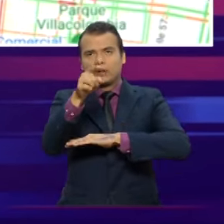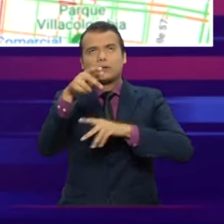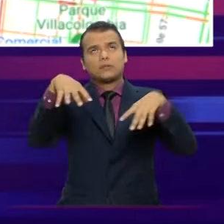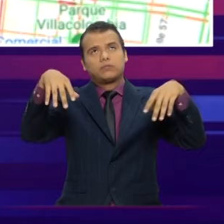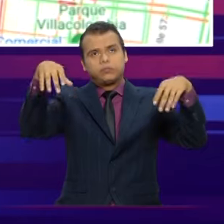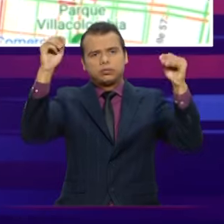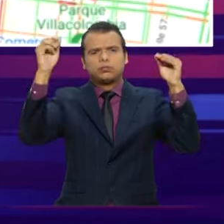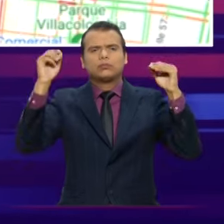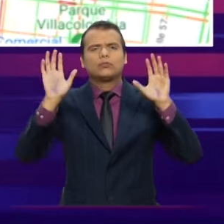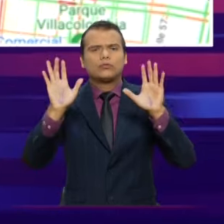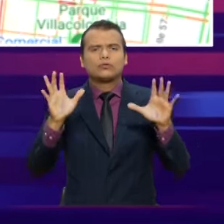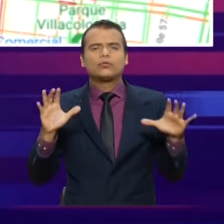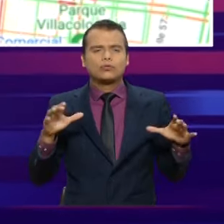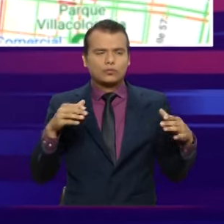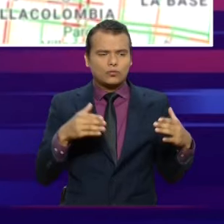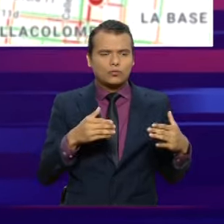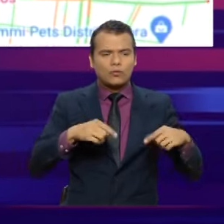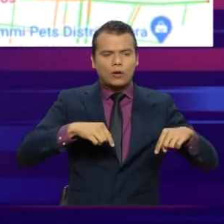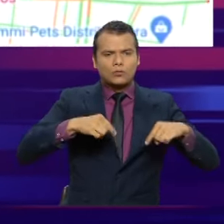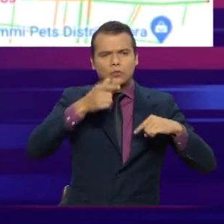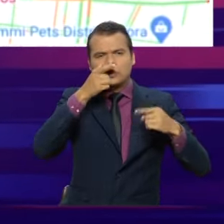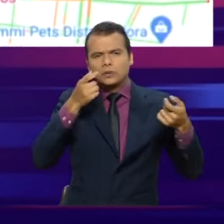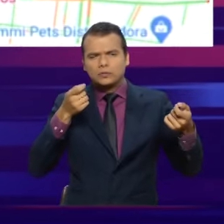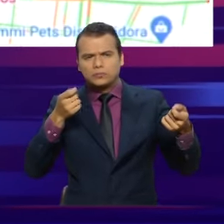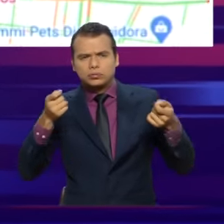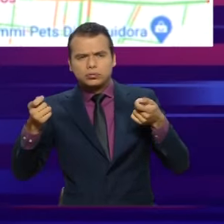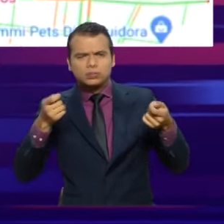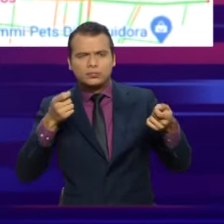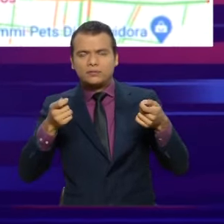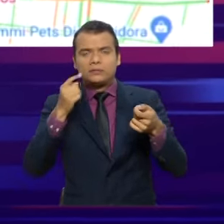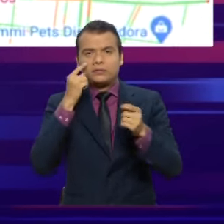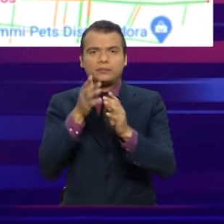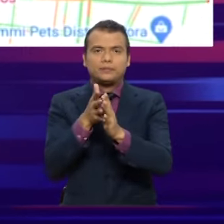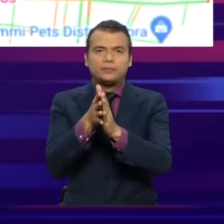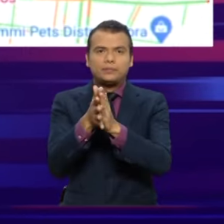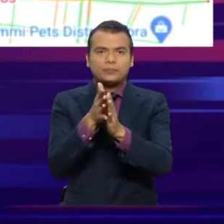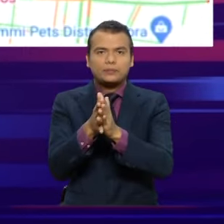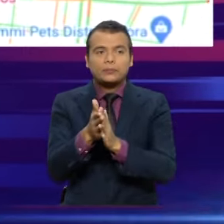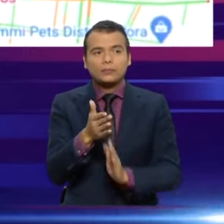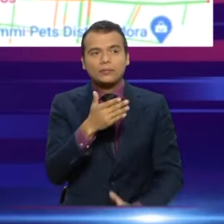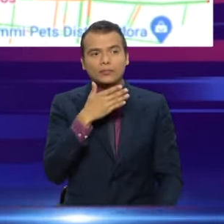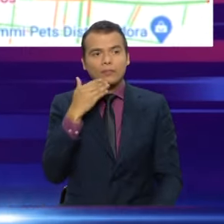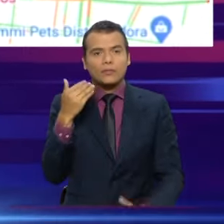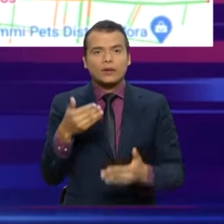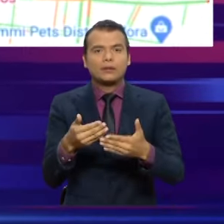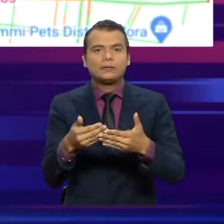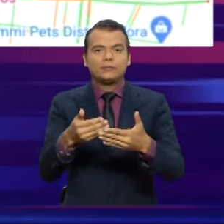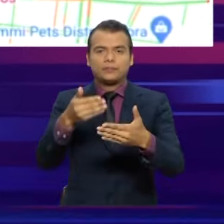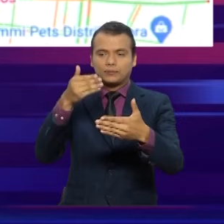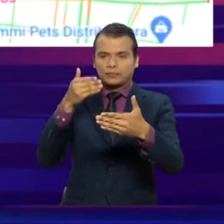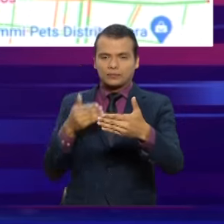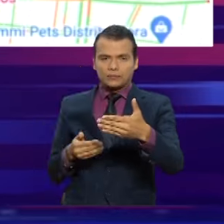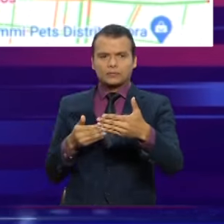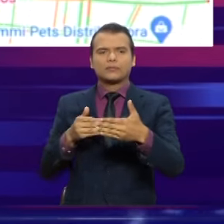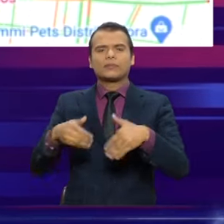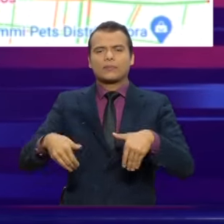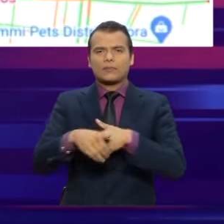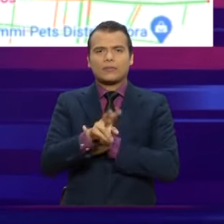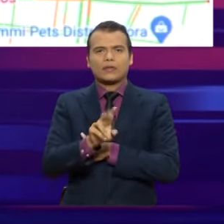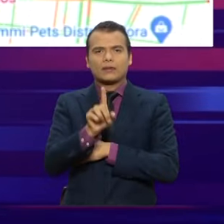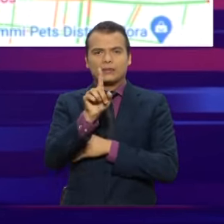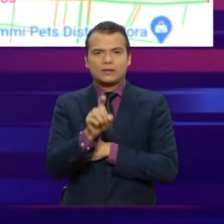regulando en ese corredor vial. Damos una recomendación especial a hacer uso de la calle 26 hacia el norte o sobre la